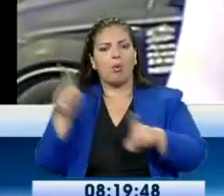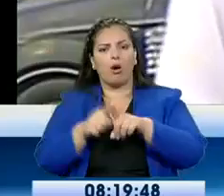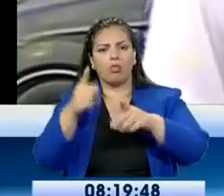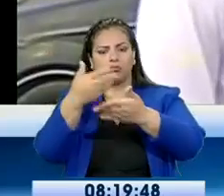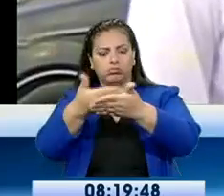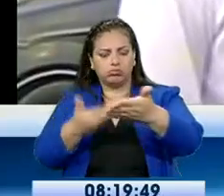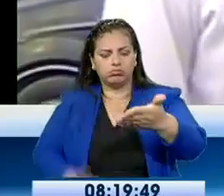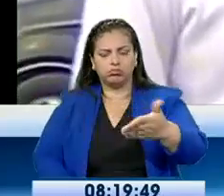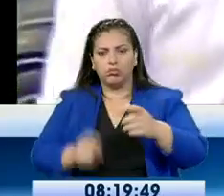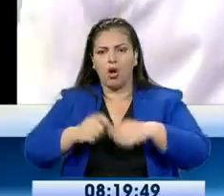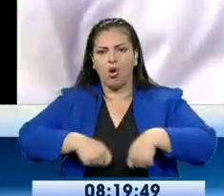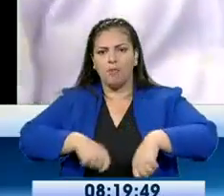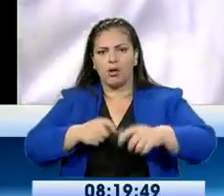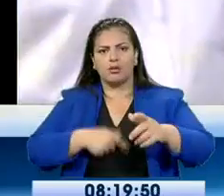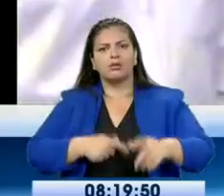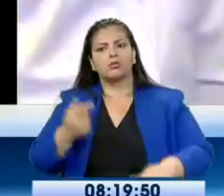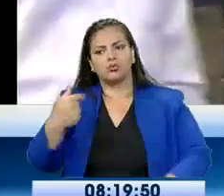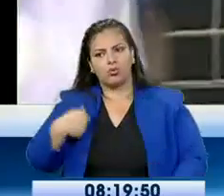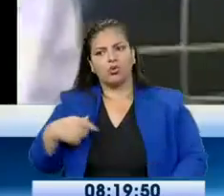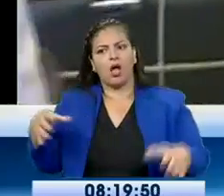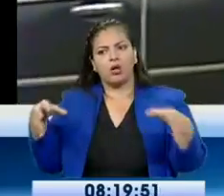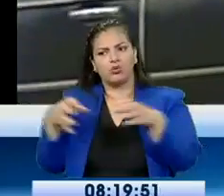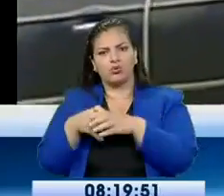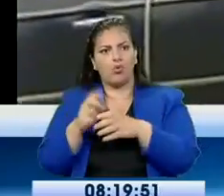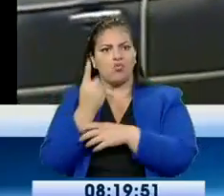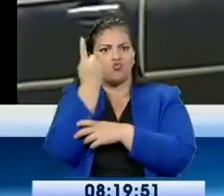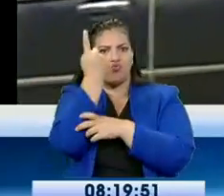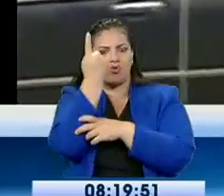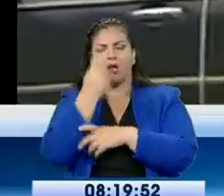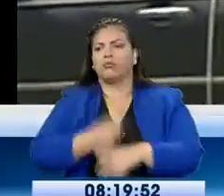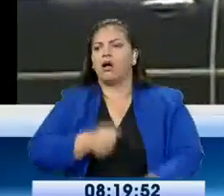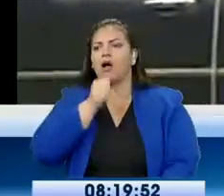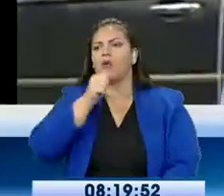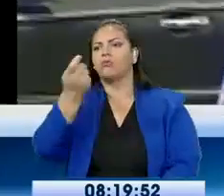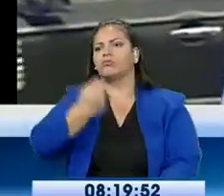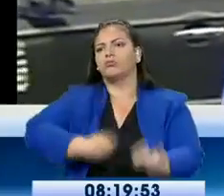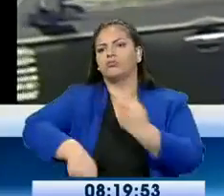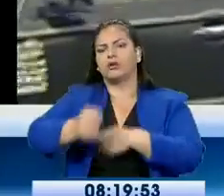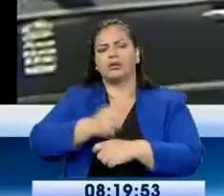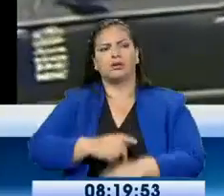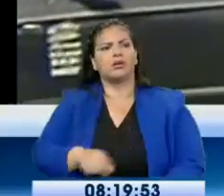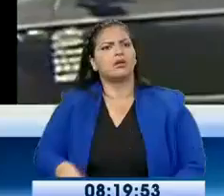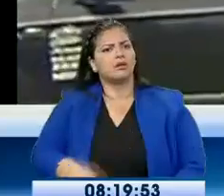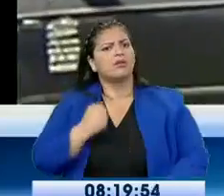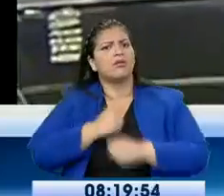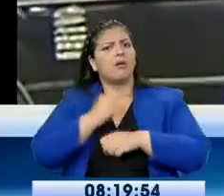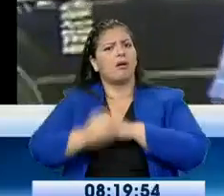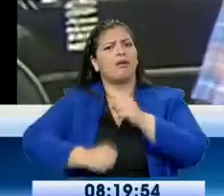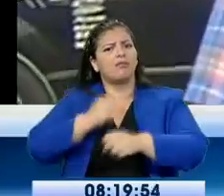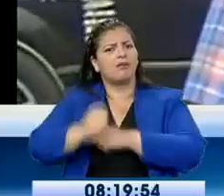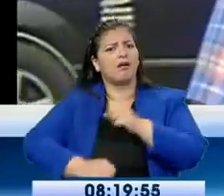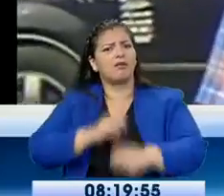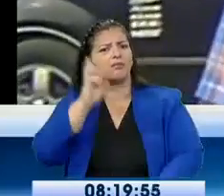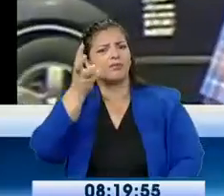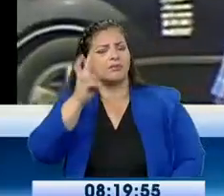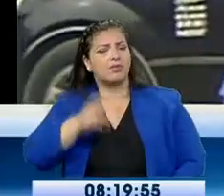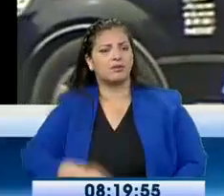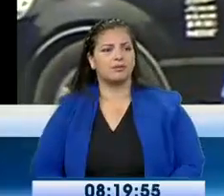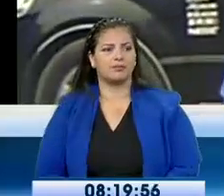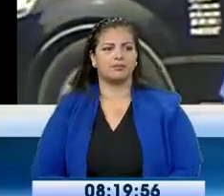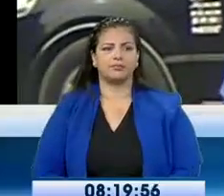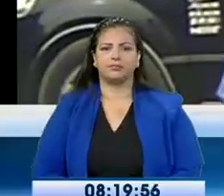y son muchas gracias a que tenemos todos los dirigentes de esta asociación ustedes piden alguna reconsideración con el municipio durán para que